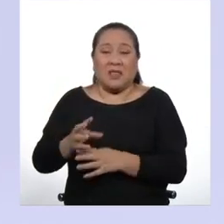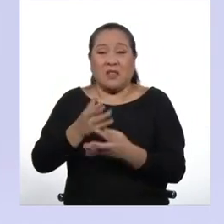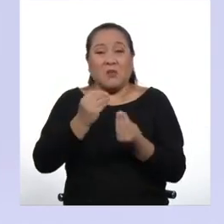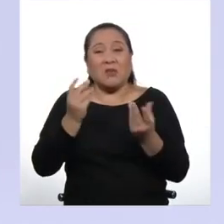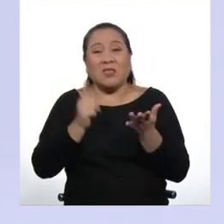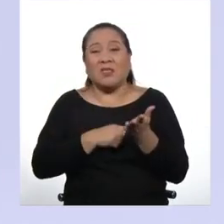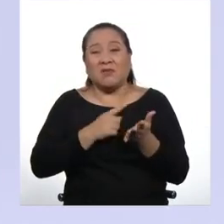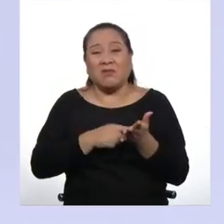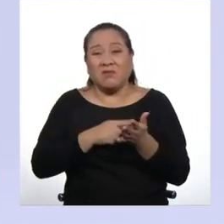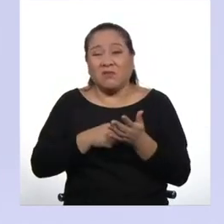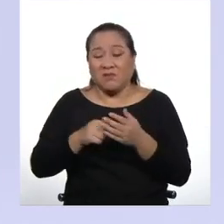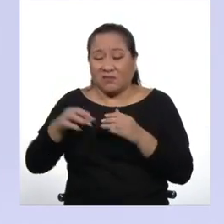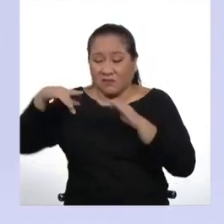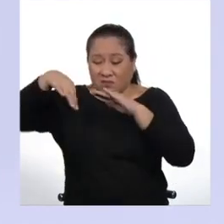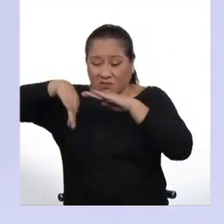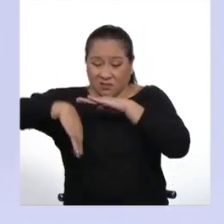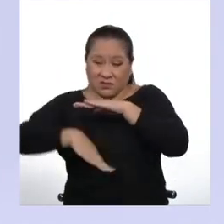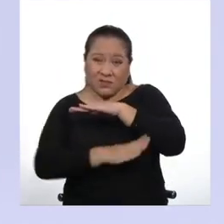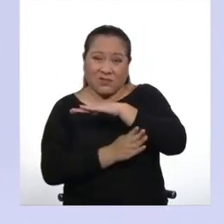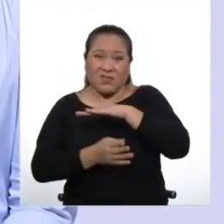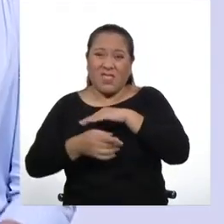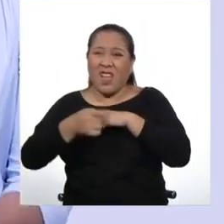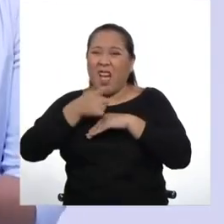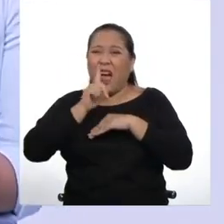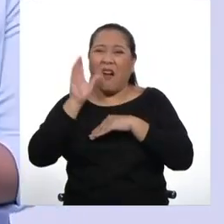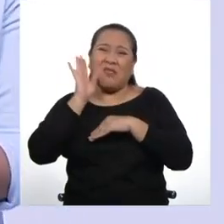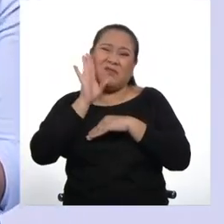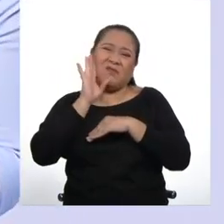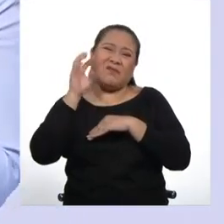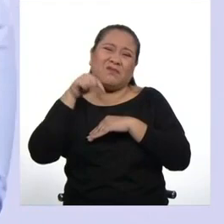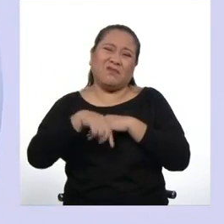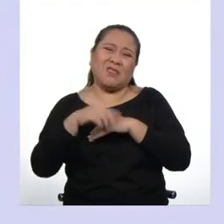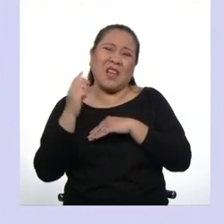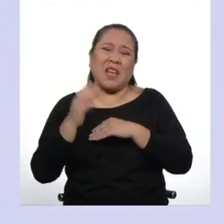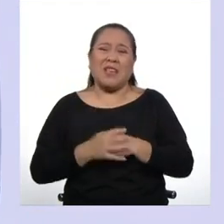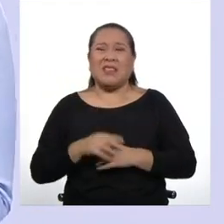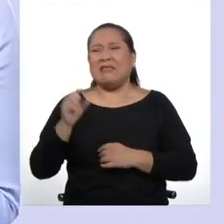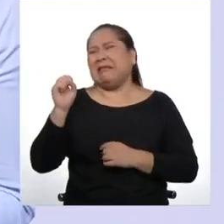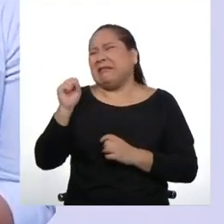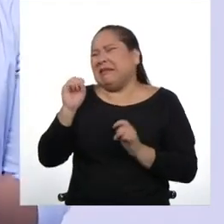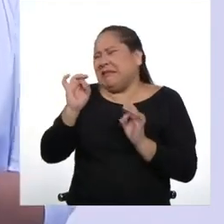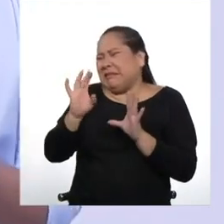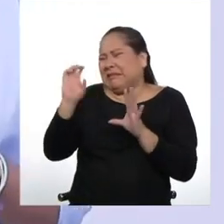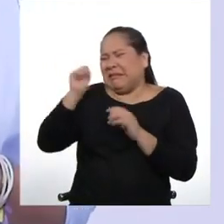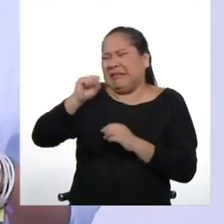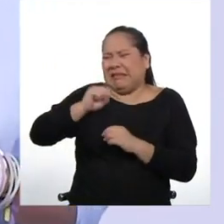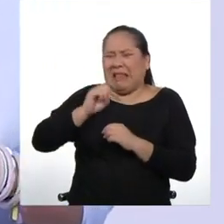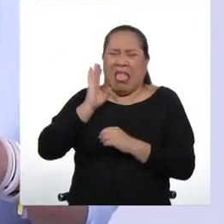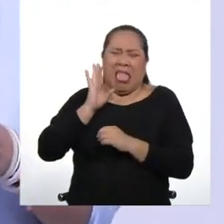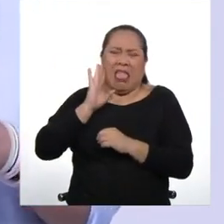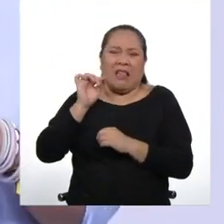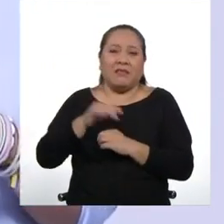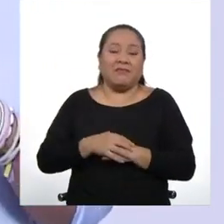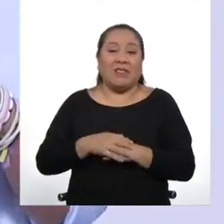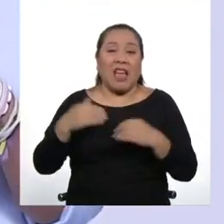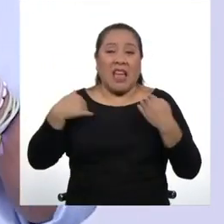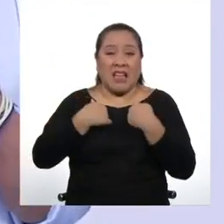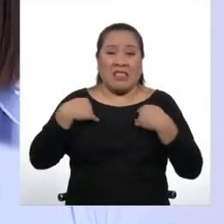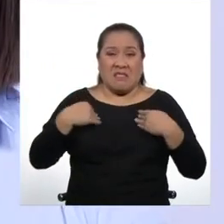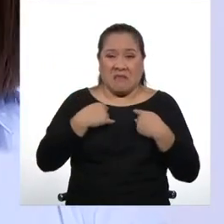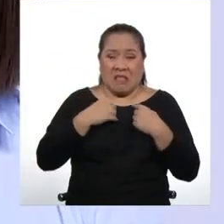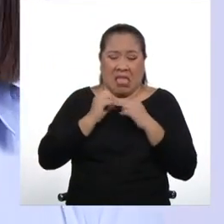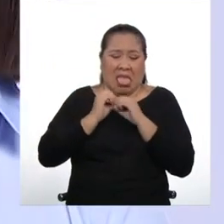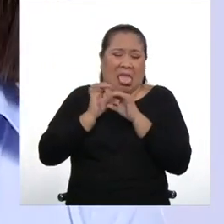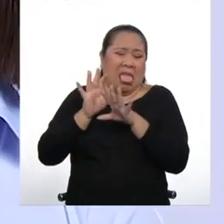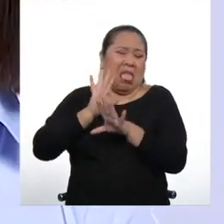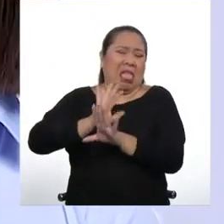muchas veces están en las alcantarillas y desagües. Ah, sí, son asquerosas. Por ejemplo, otro animal que me da un poco de